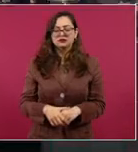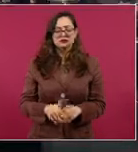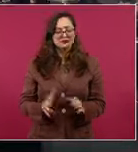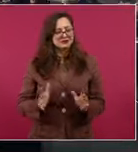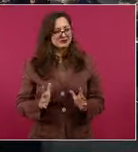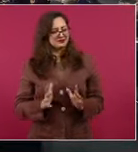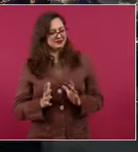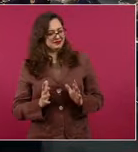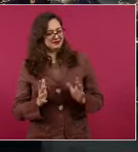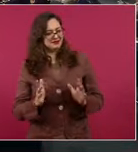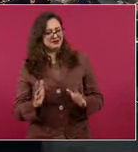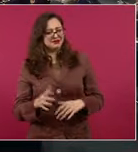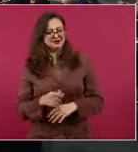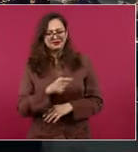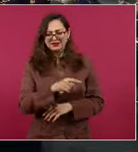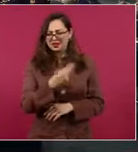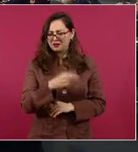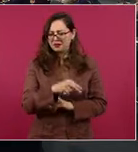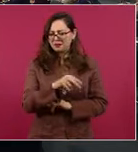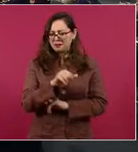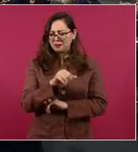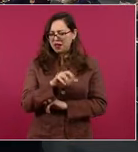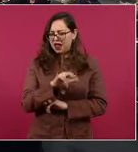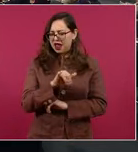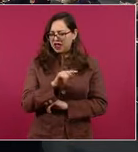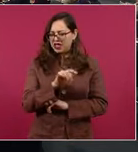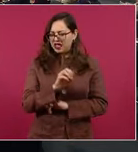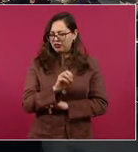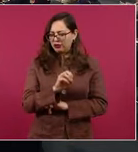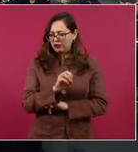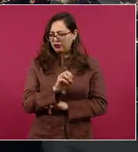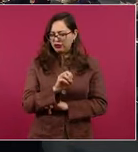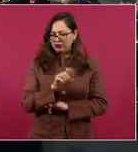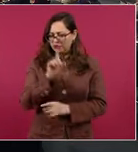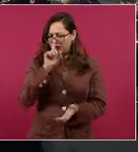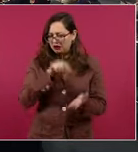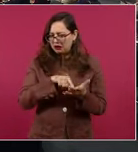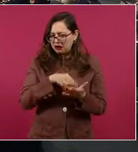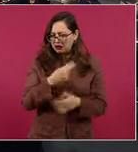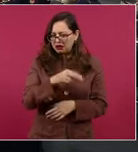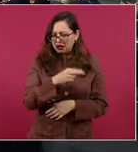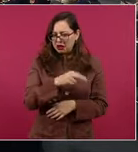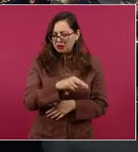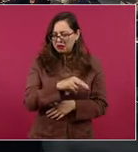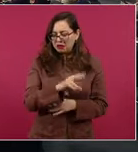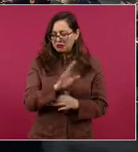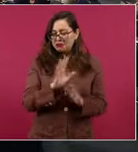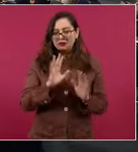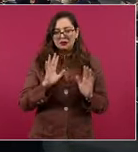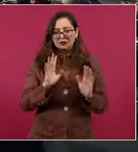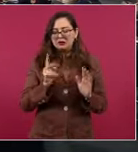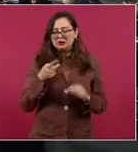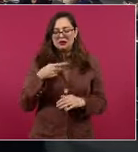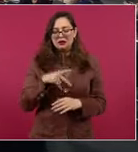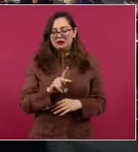¿cómo se llama? Sí, pero el clásico